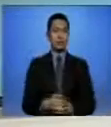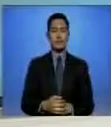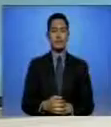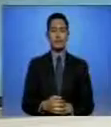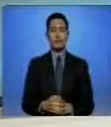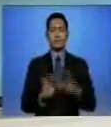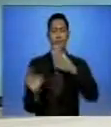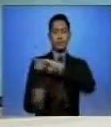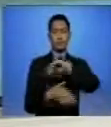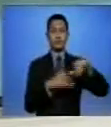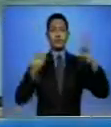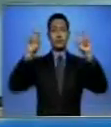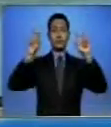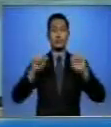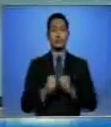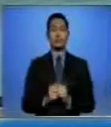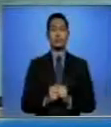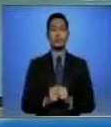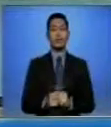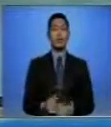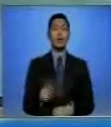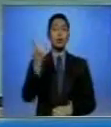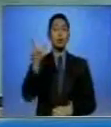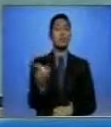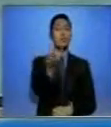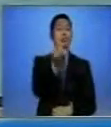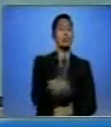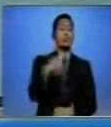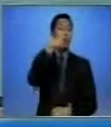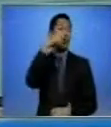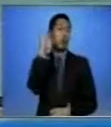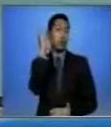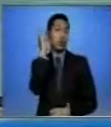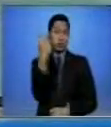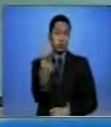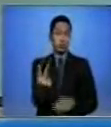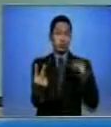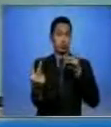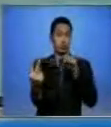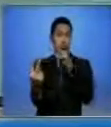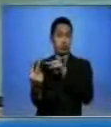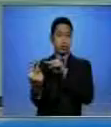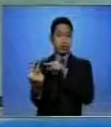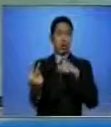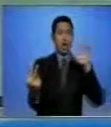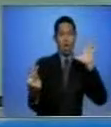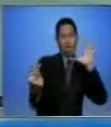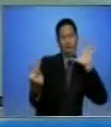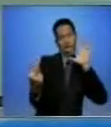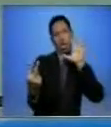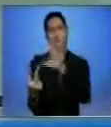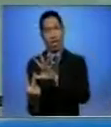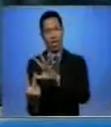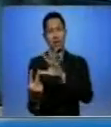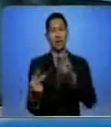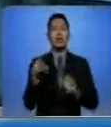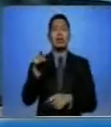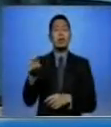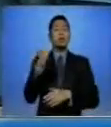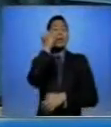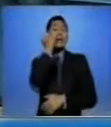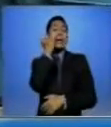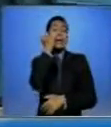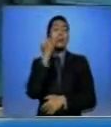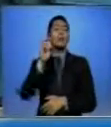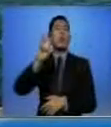En otro tema, una pareja de la nacionalidad huaorani fue atacada por un grupo de habitantes de uno de los pueblos no contactados de